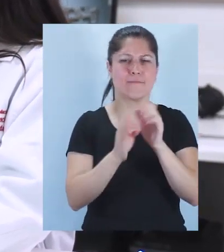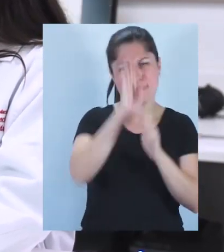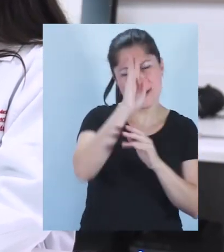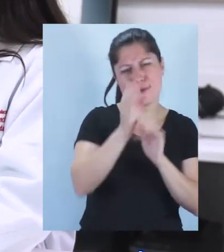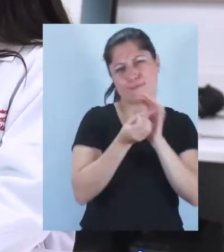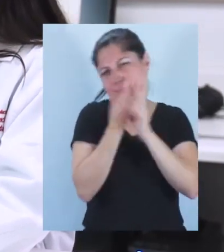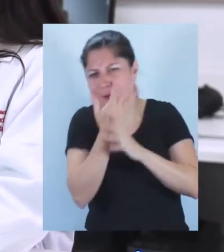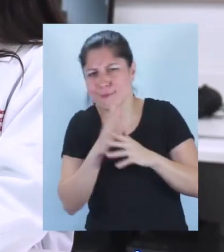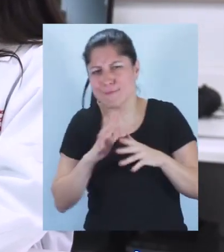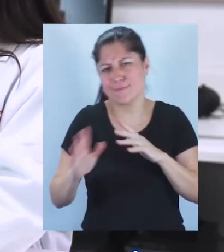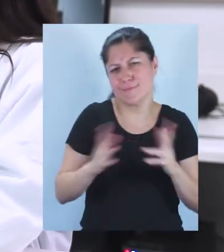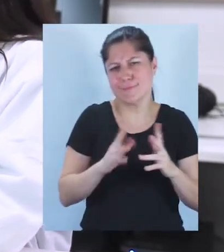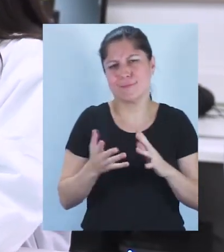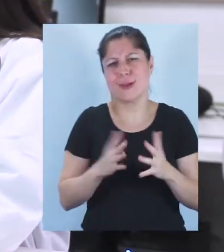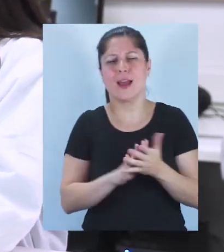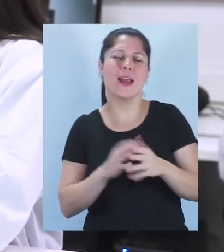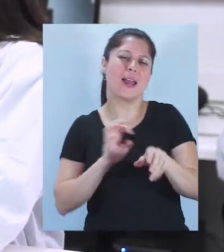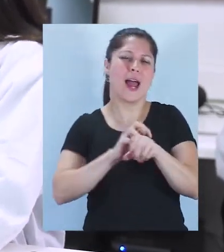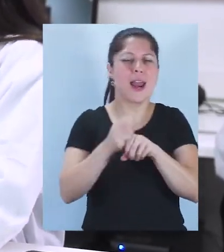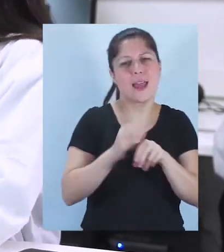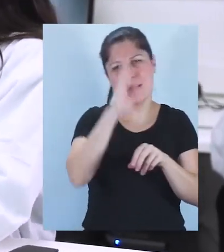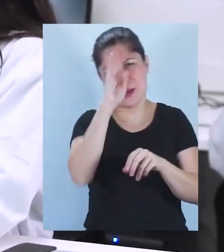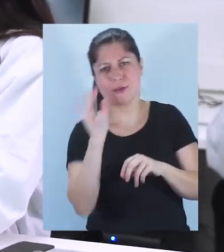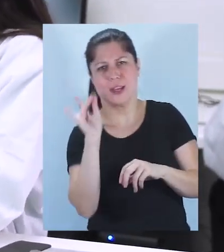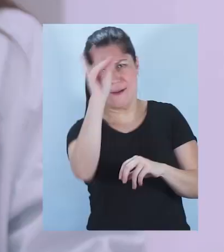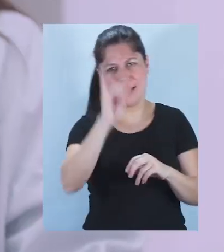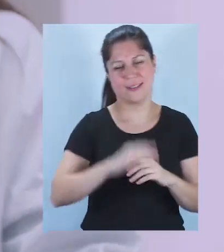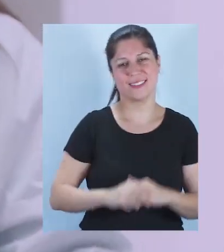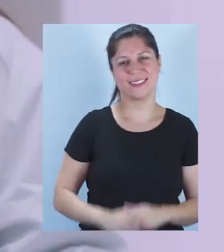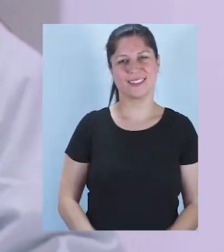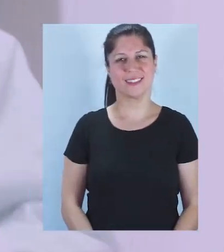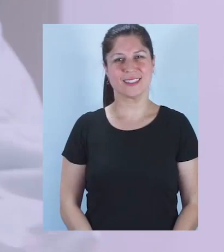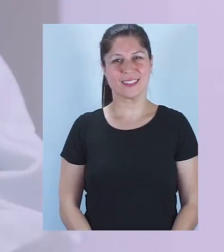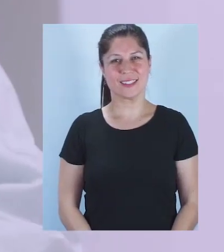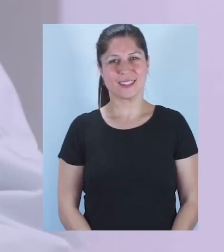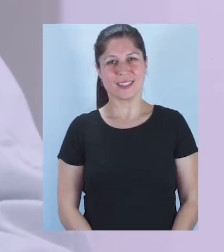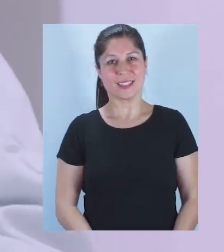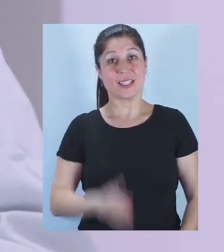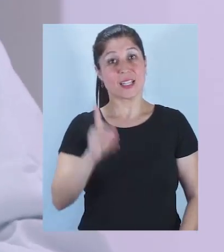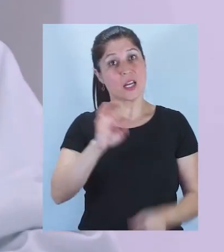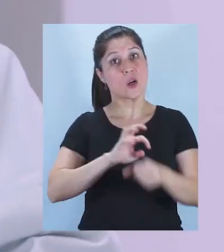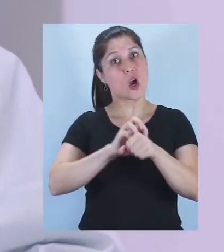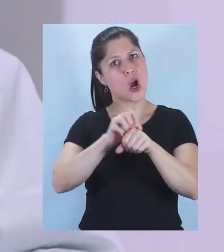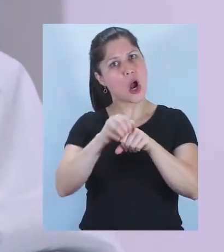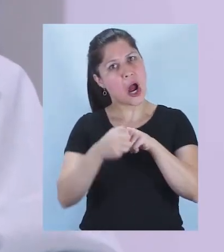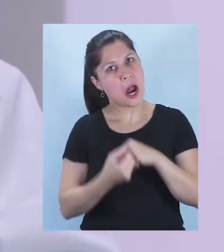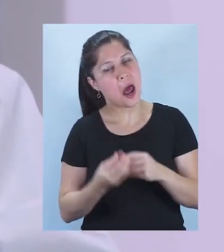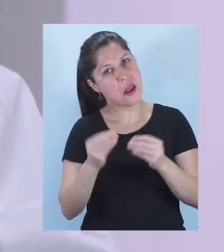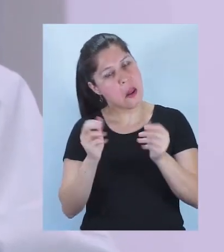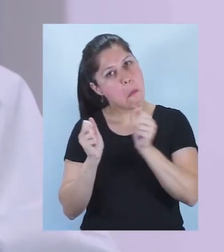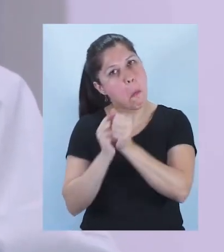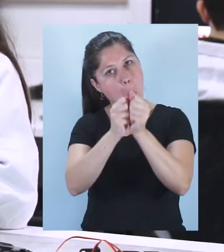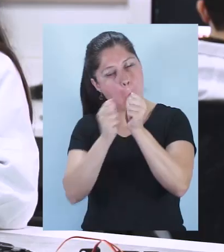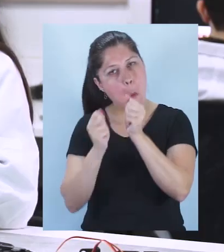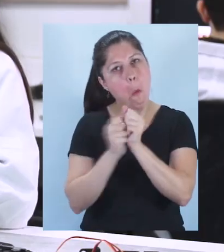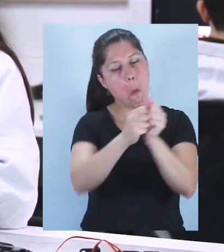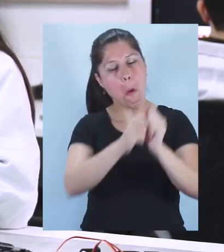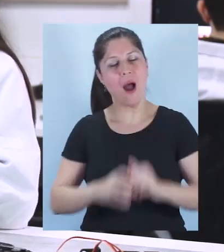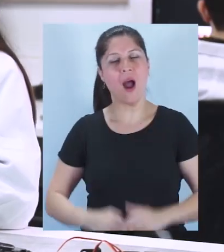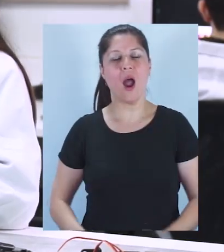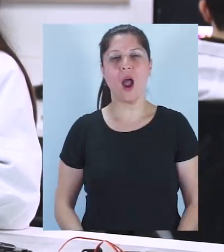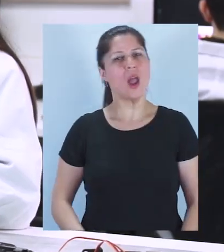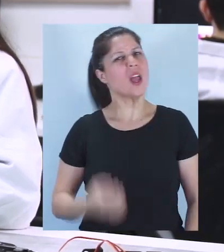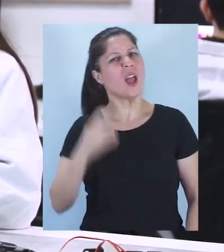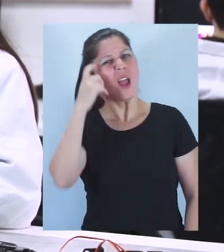Flor. Araña perro jirafa flor. Es una araña muy leal al parecer. ¿Qué te